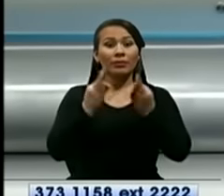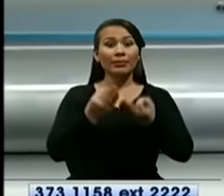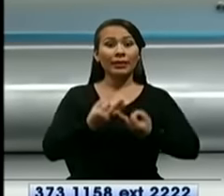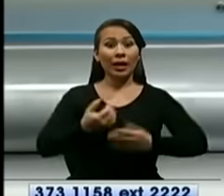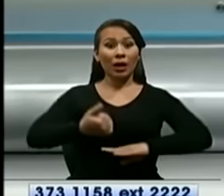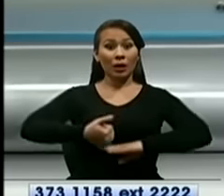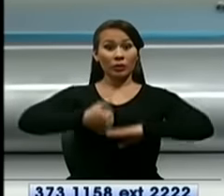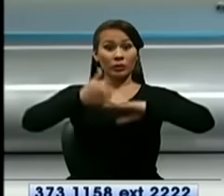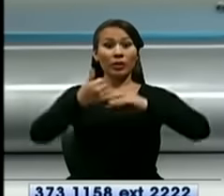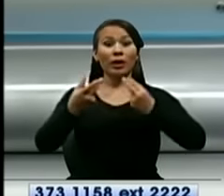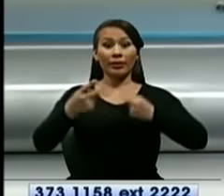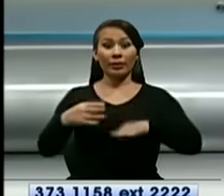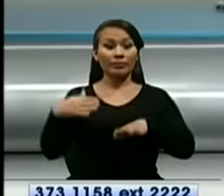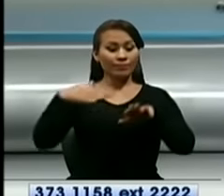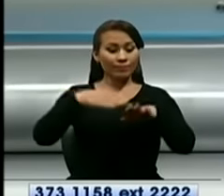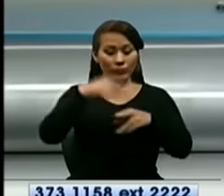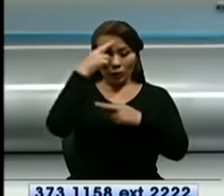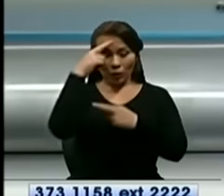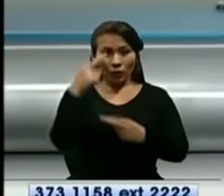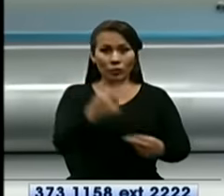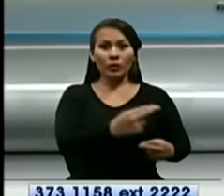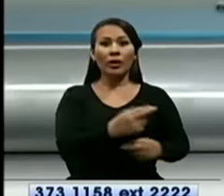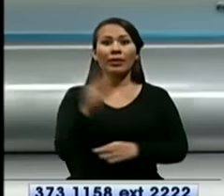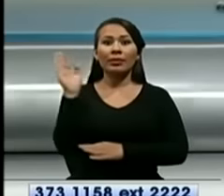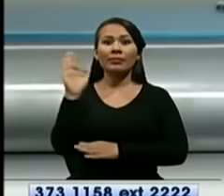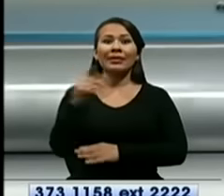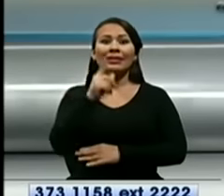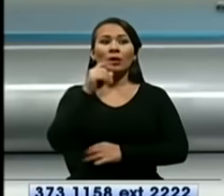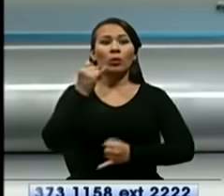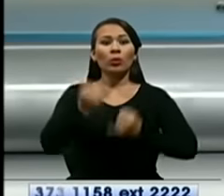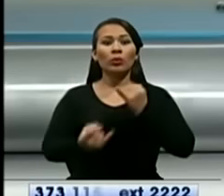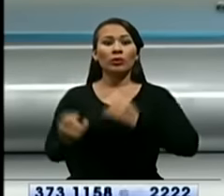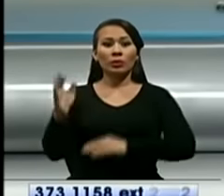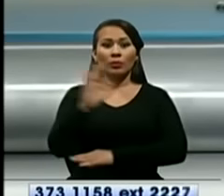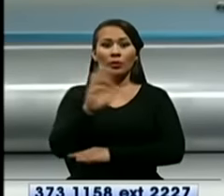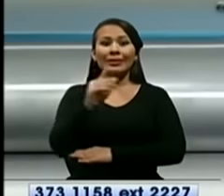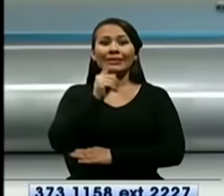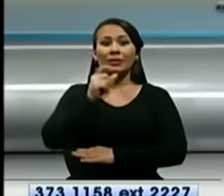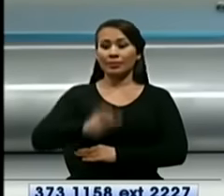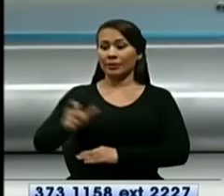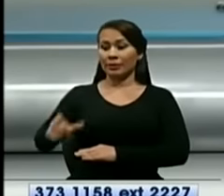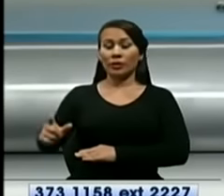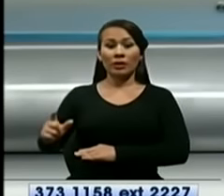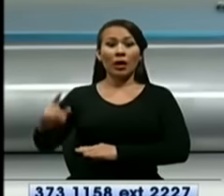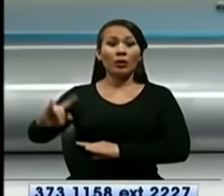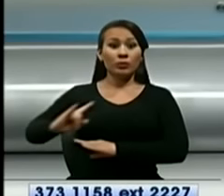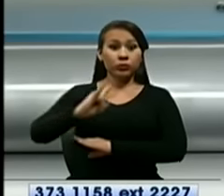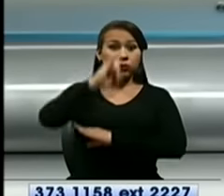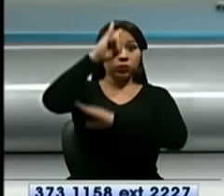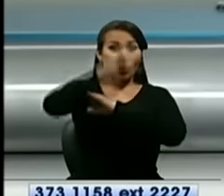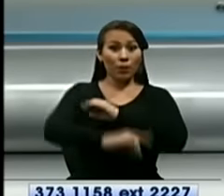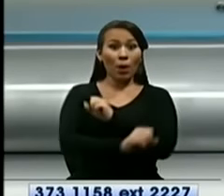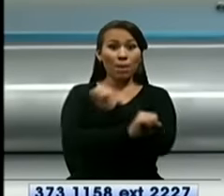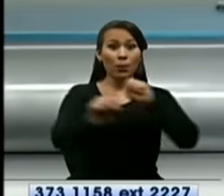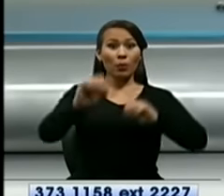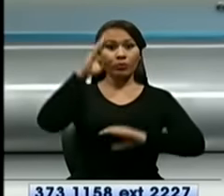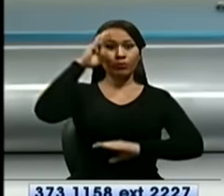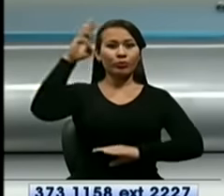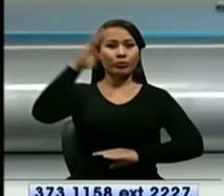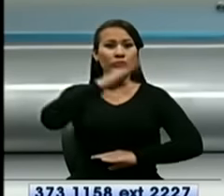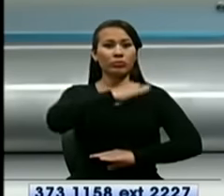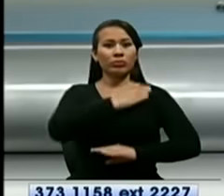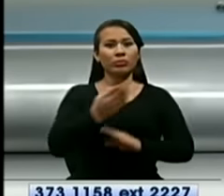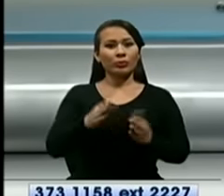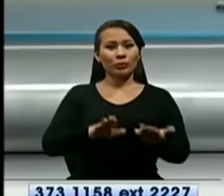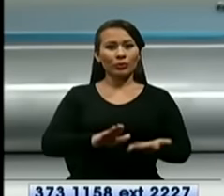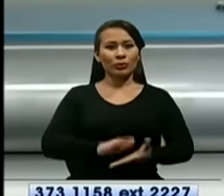autoridades ofrecieron honores y el último adiós a los militares que fallecieron en el accidente aéreo registrado en la provincia de Pastaza.